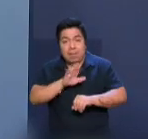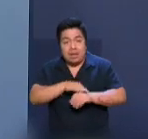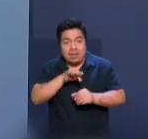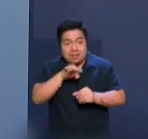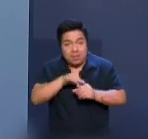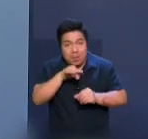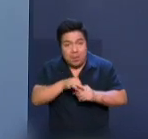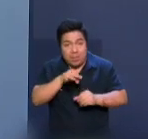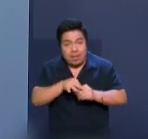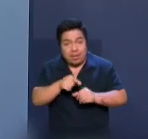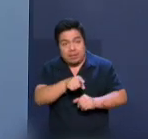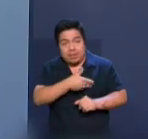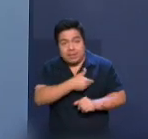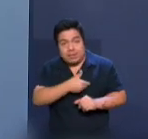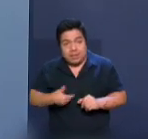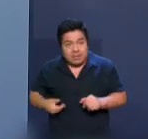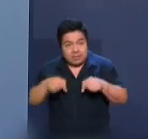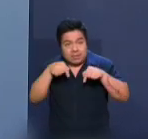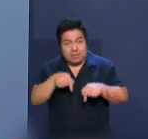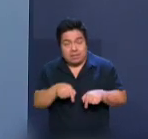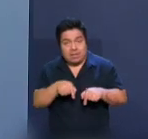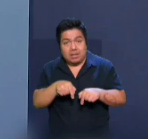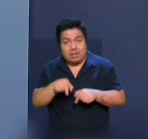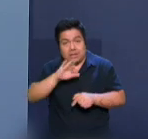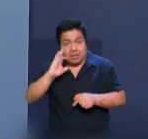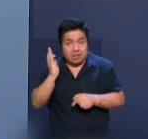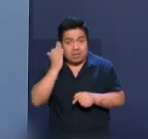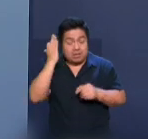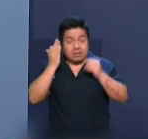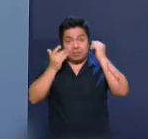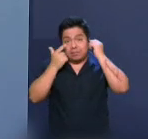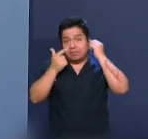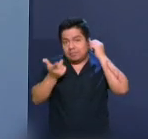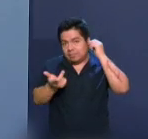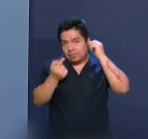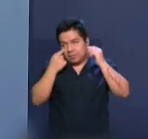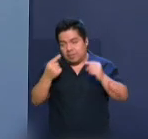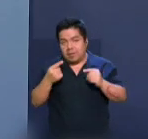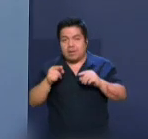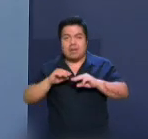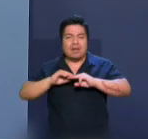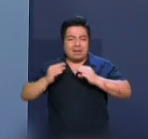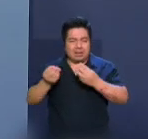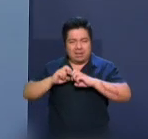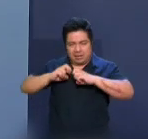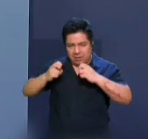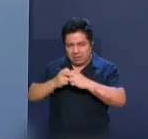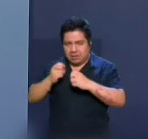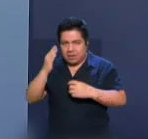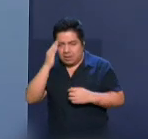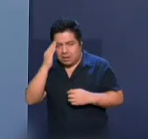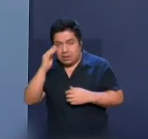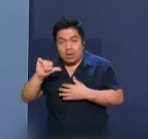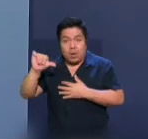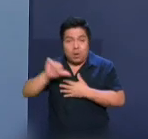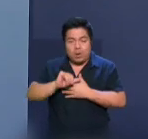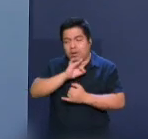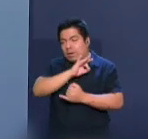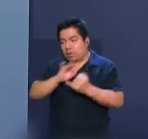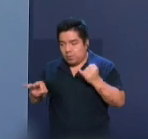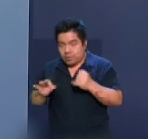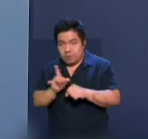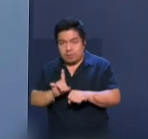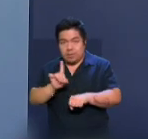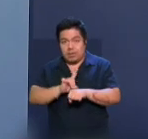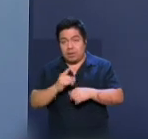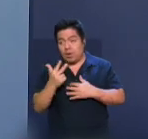en llegar a la titularidad del Ejecutivo Federal. Y mira, a propósito de las y los ministros de la Suprema Corte, hoy en el último día para hacerlo,